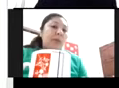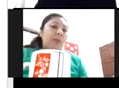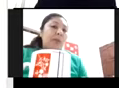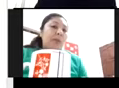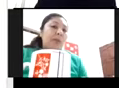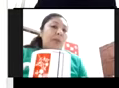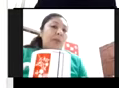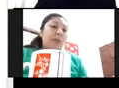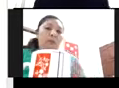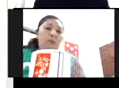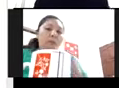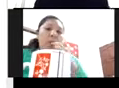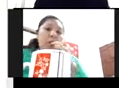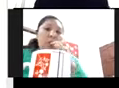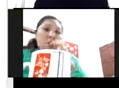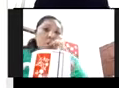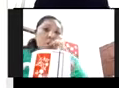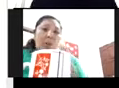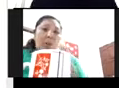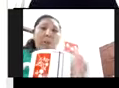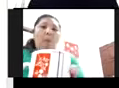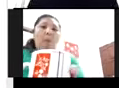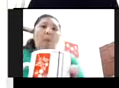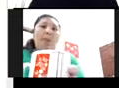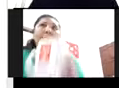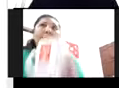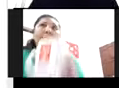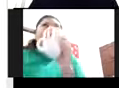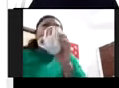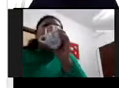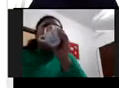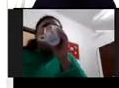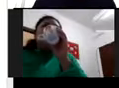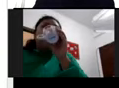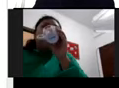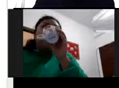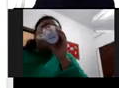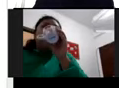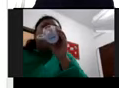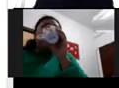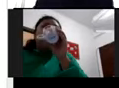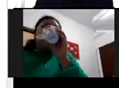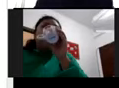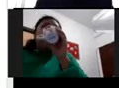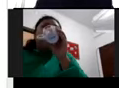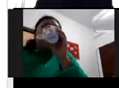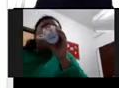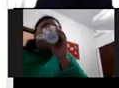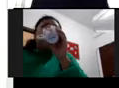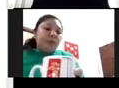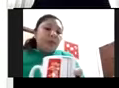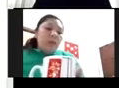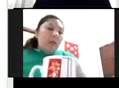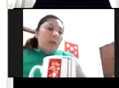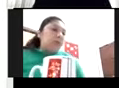El siguiente, igualdad de tratamiento y posibilidad de los oferentes. Es decir, que todos seamos iguales ante la ley, es un